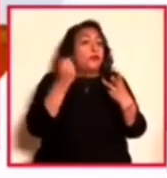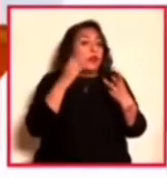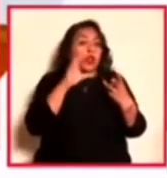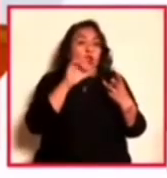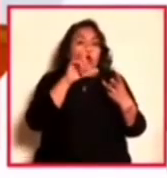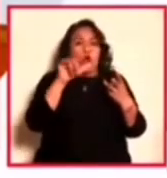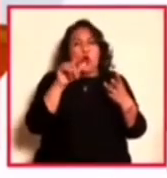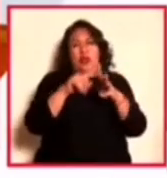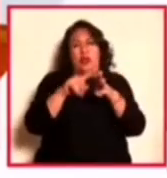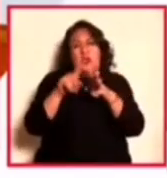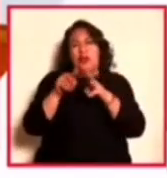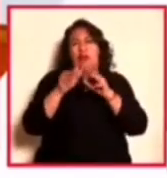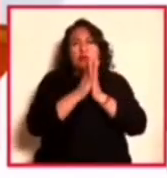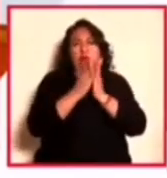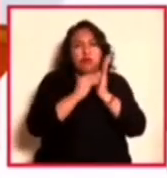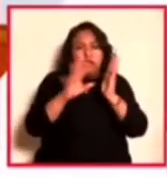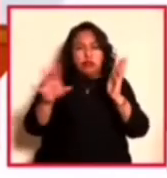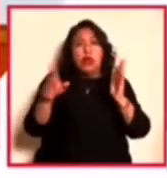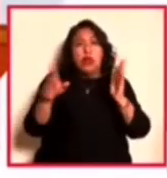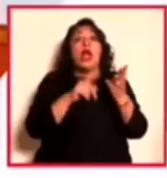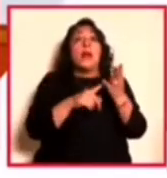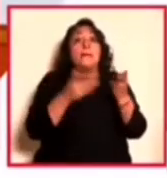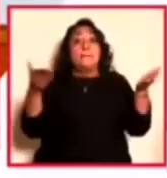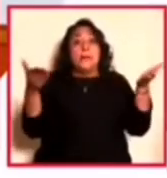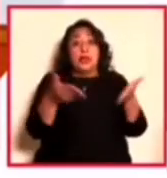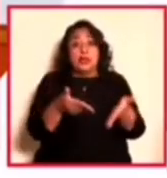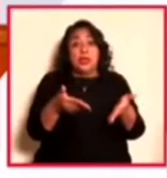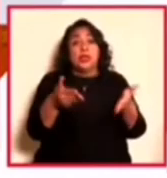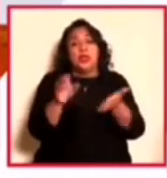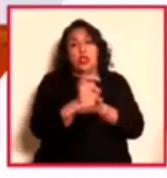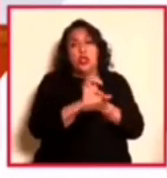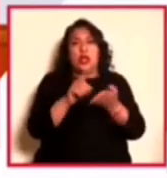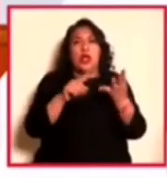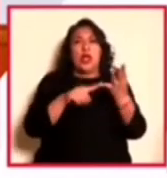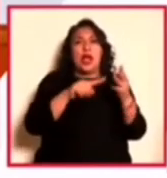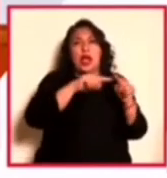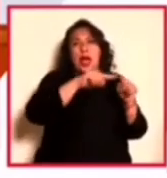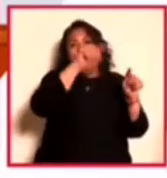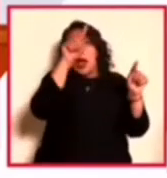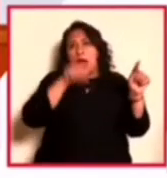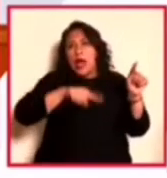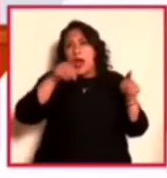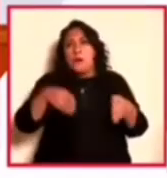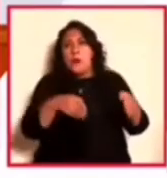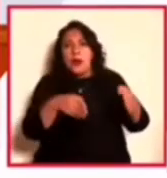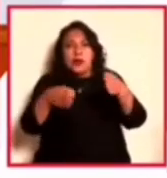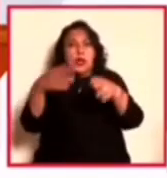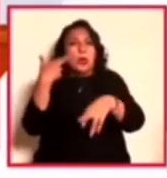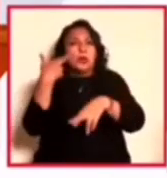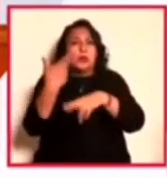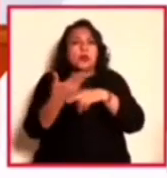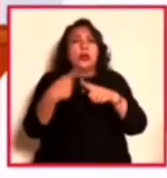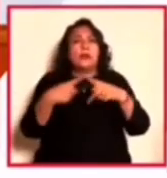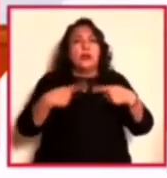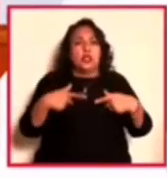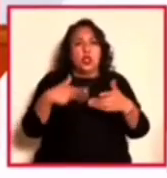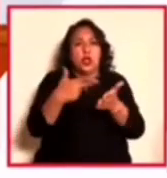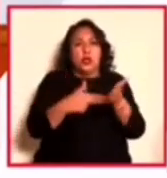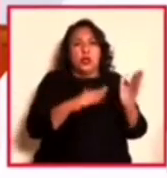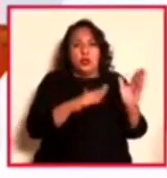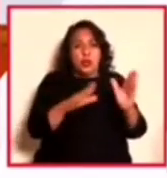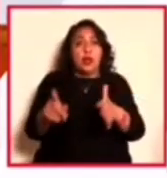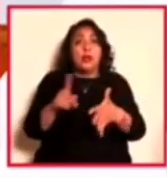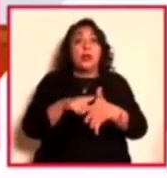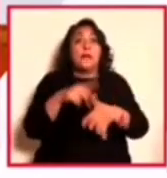autopublicaciones y de ediciones de autor. La presentación escénica Entre Arcos y Pasillos, Los Pies Vuelan, a cargo de los talleristas, y La